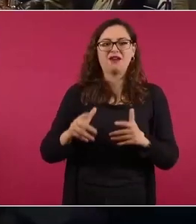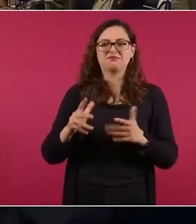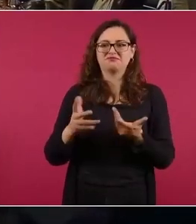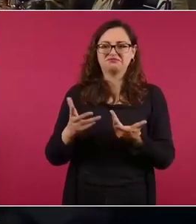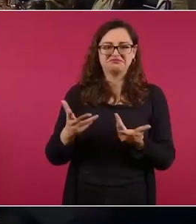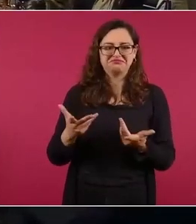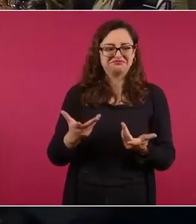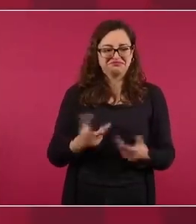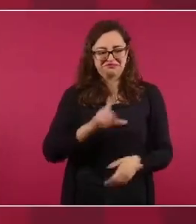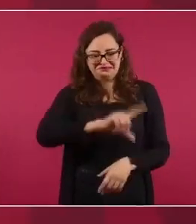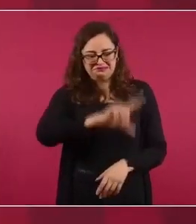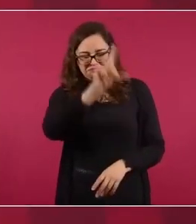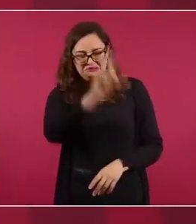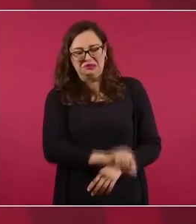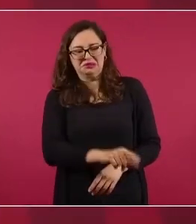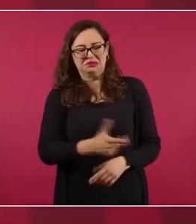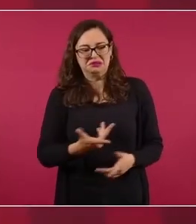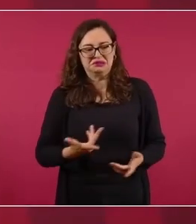Una bajeza.